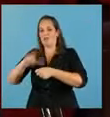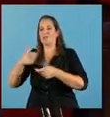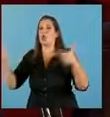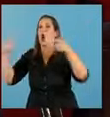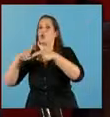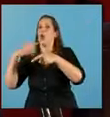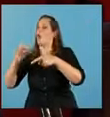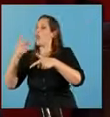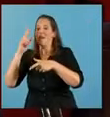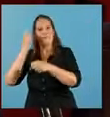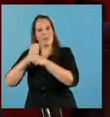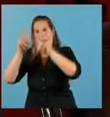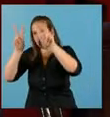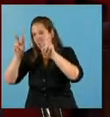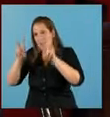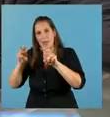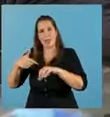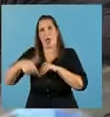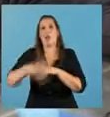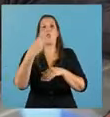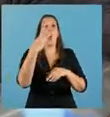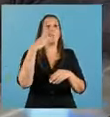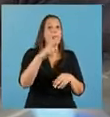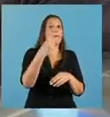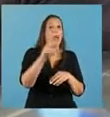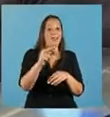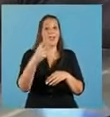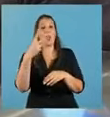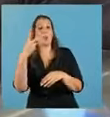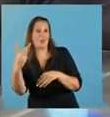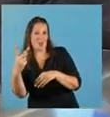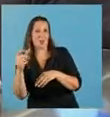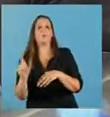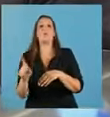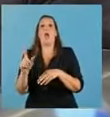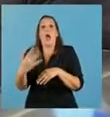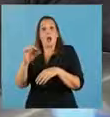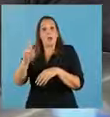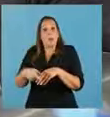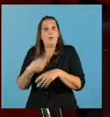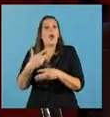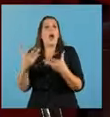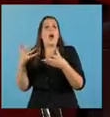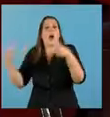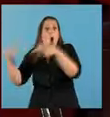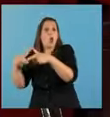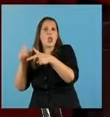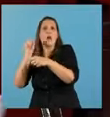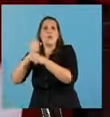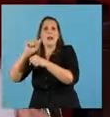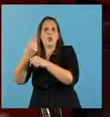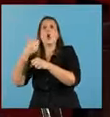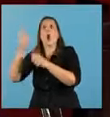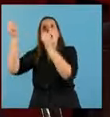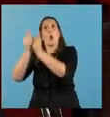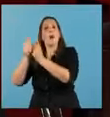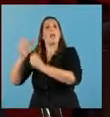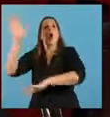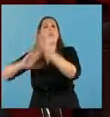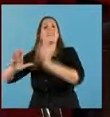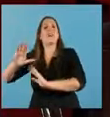periodo 2020-2021 y contará con el acompañamiento técnico de la Organización Internacional del Trabajo y